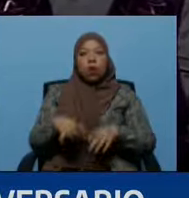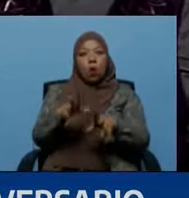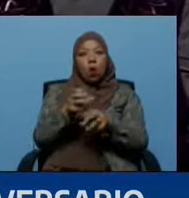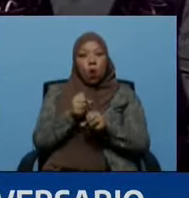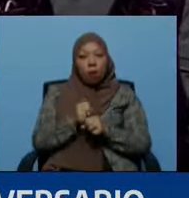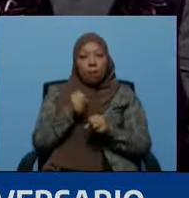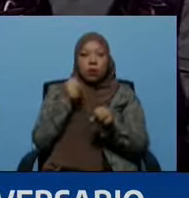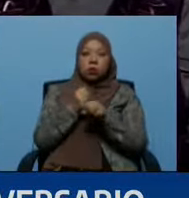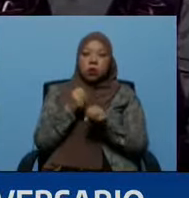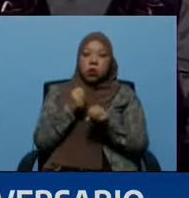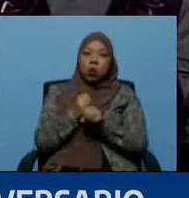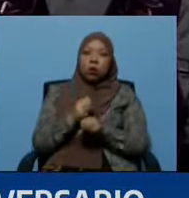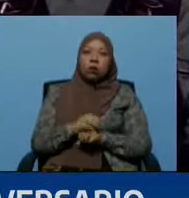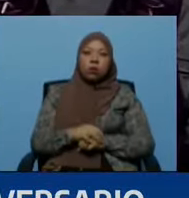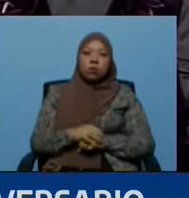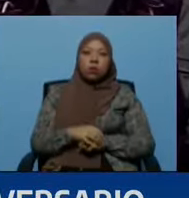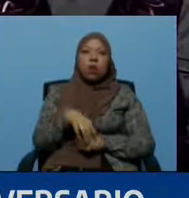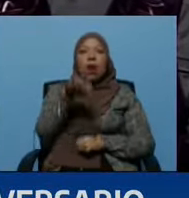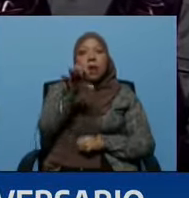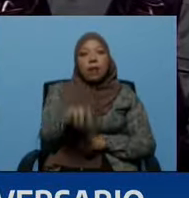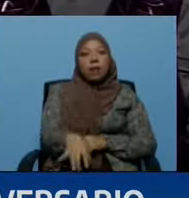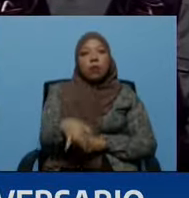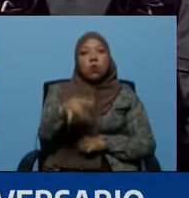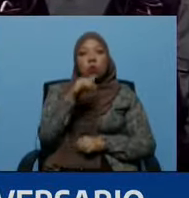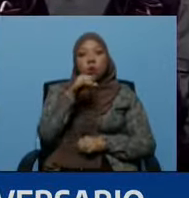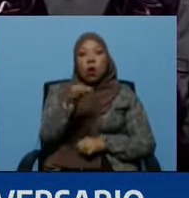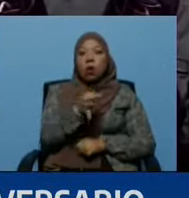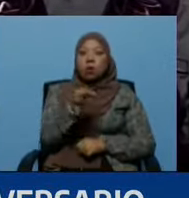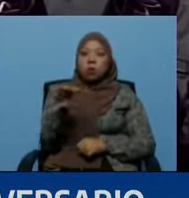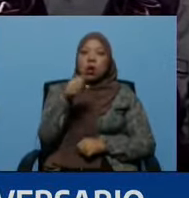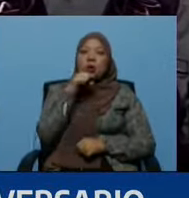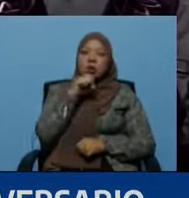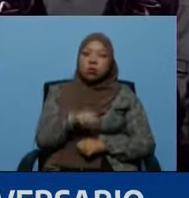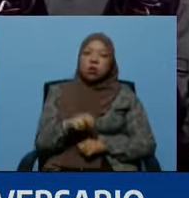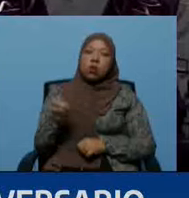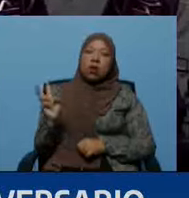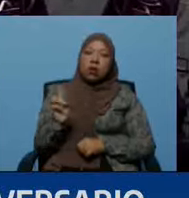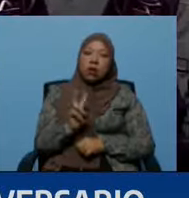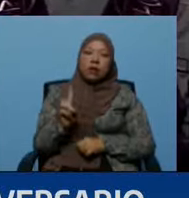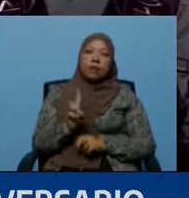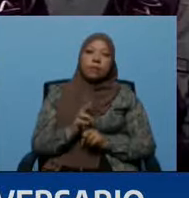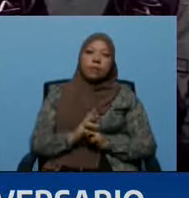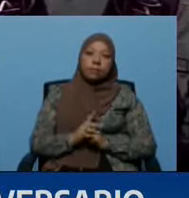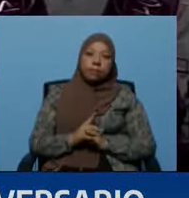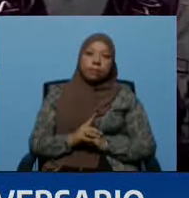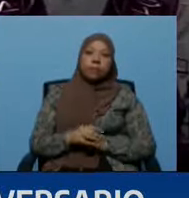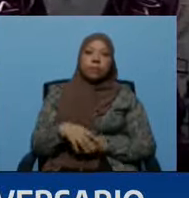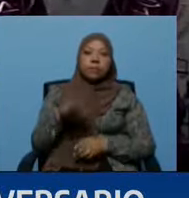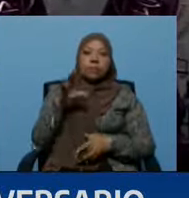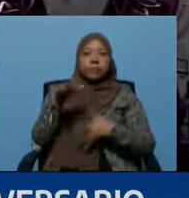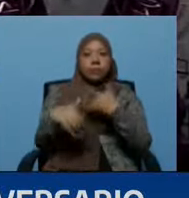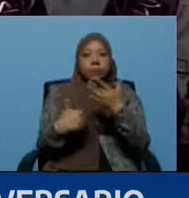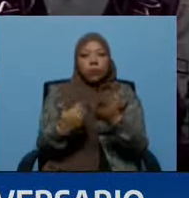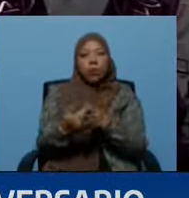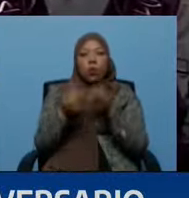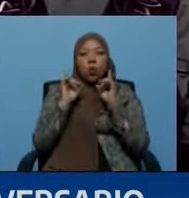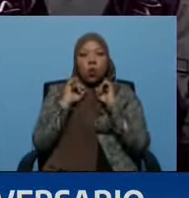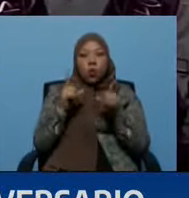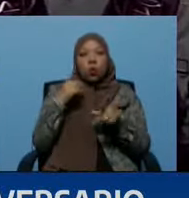convicciones. Estamos del lado correcto de la historia. Estamos en el camino